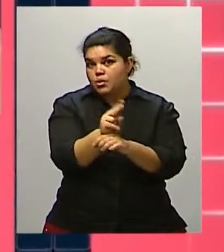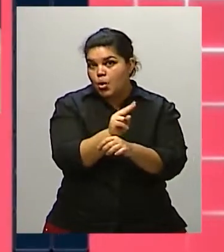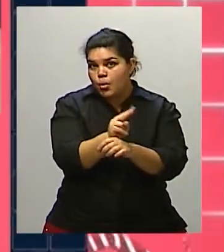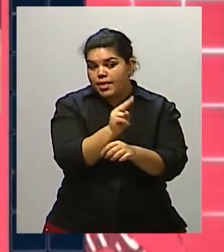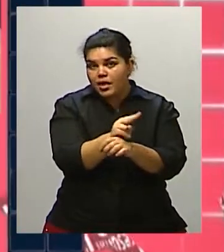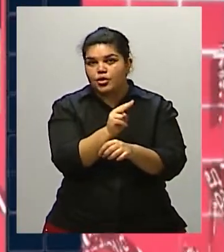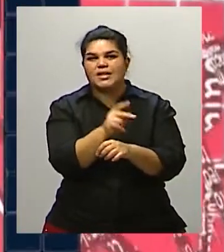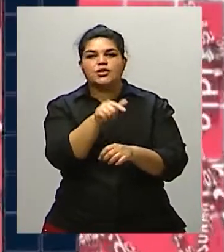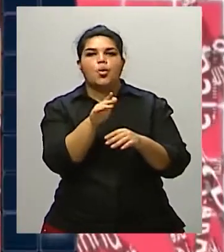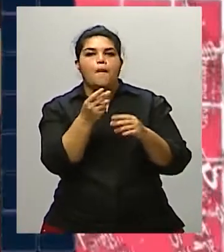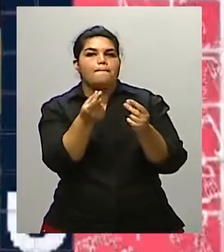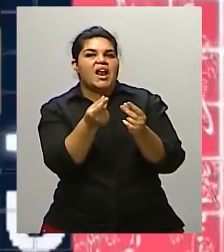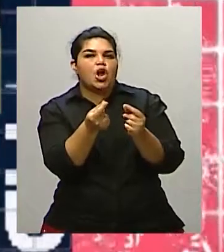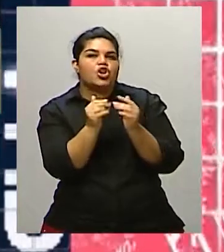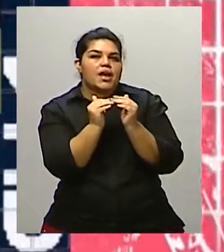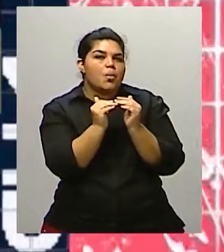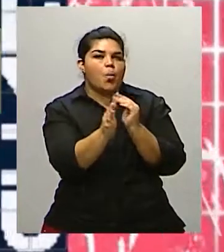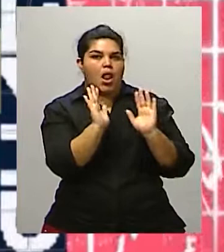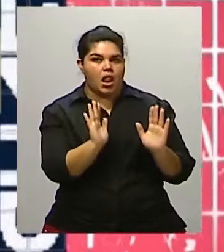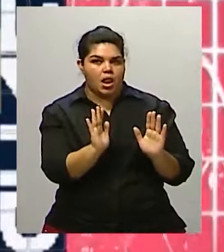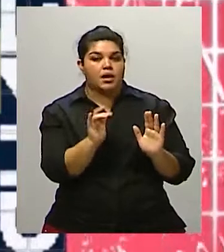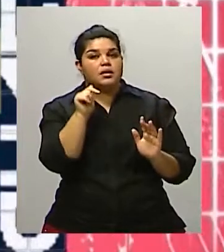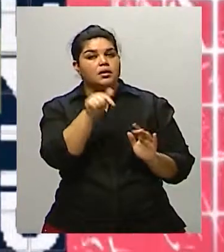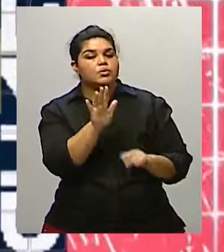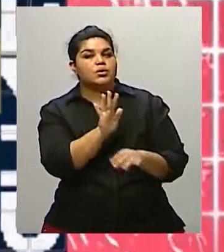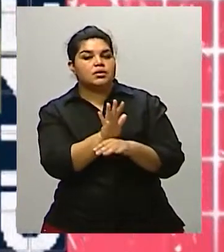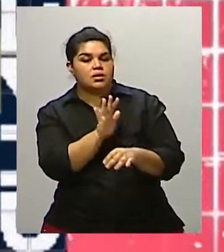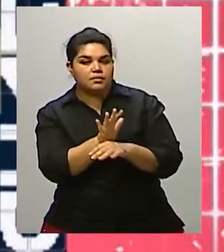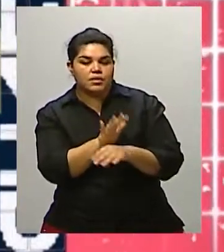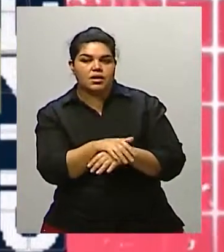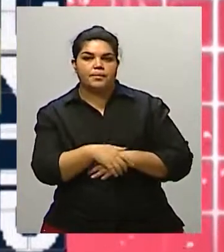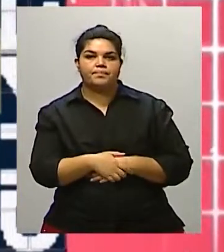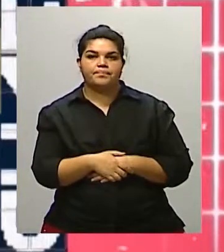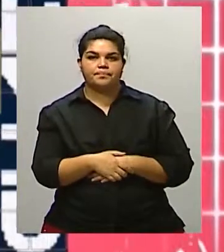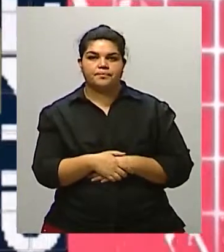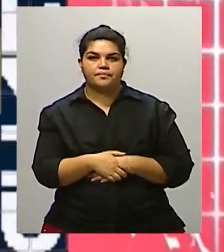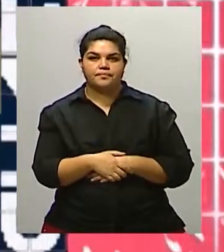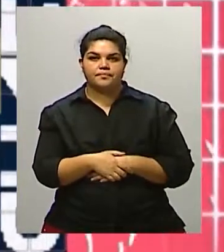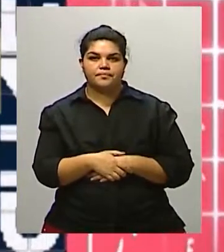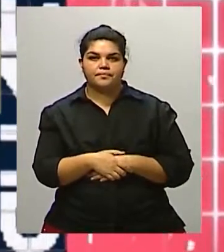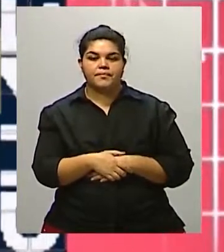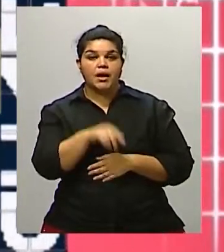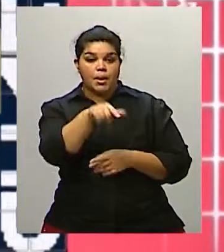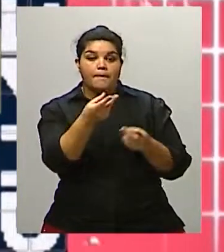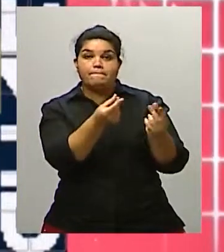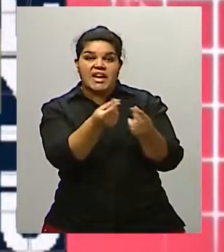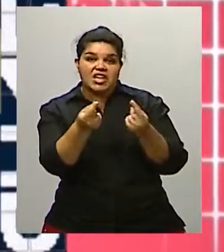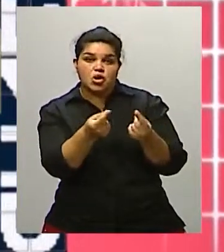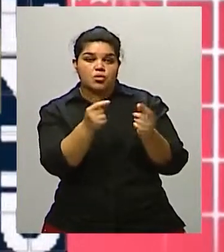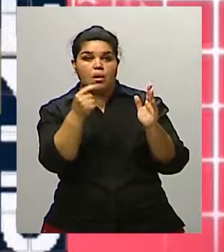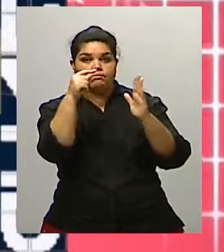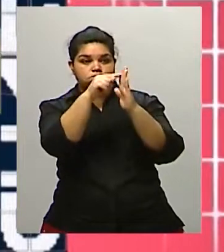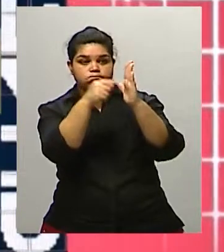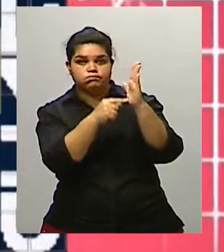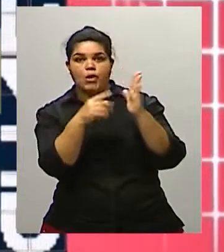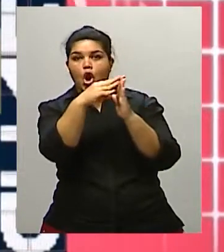indicativo. Que eso va a disciplinar y va a generar una senda por la cual van a transcurrir los precios del mercado. En primer